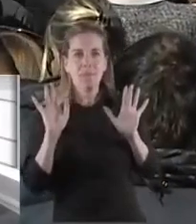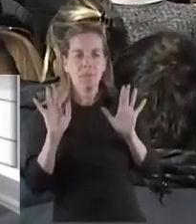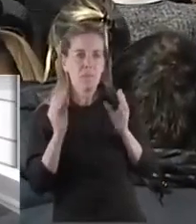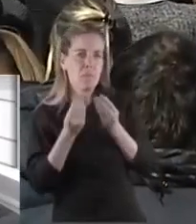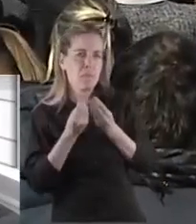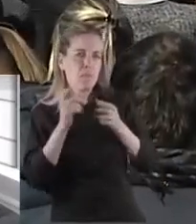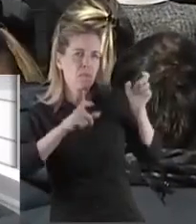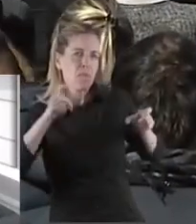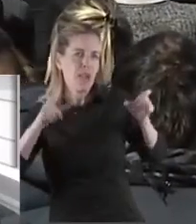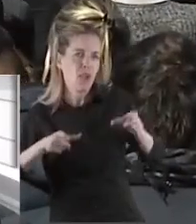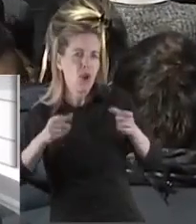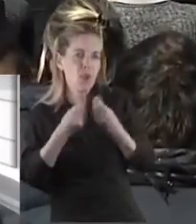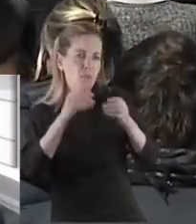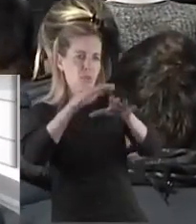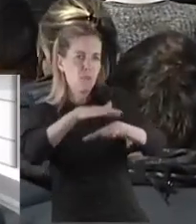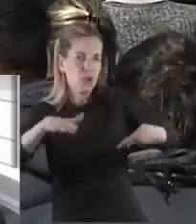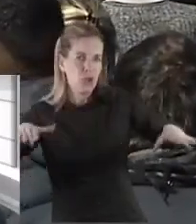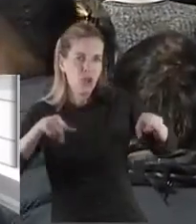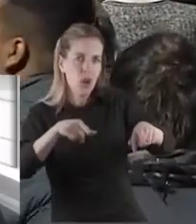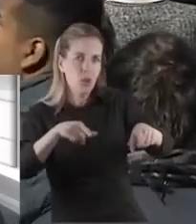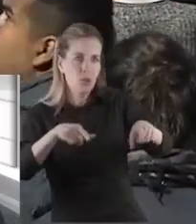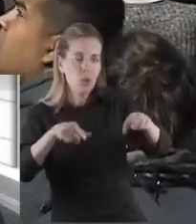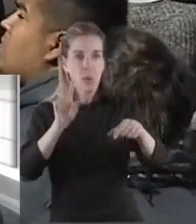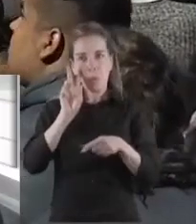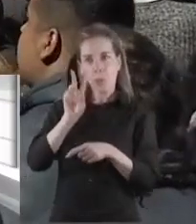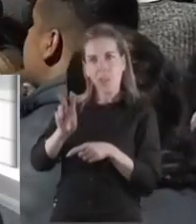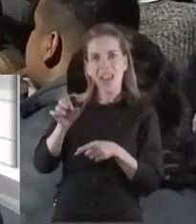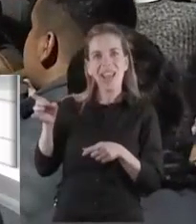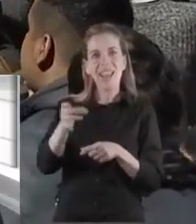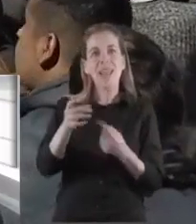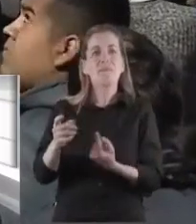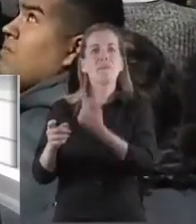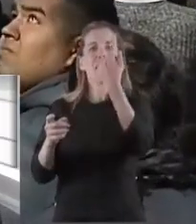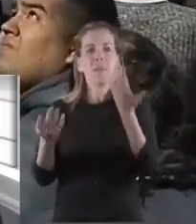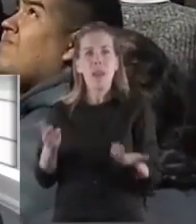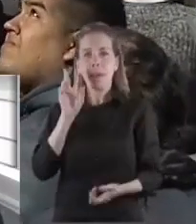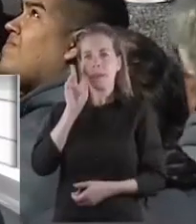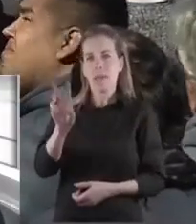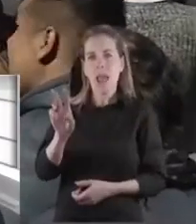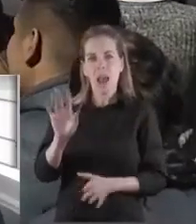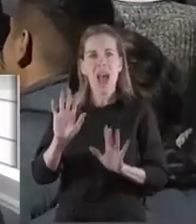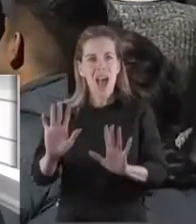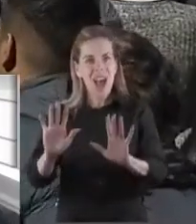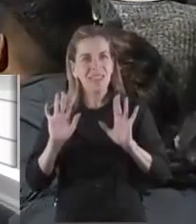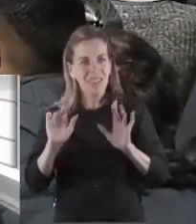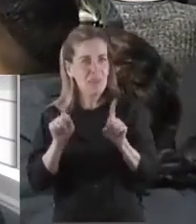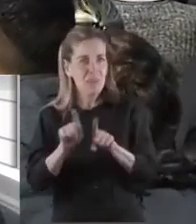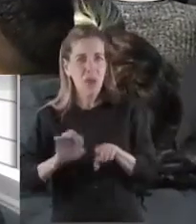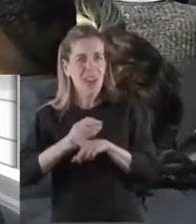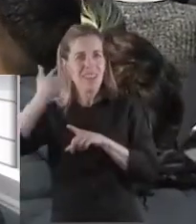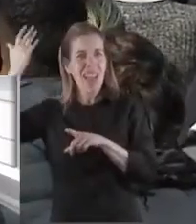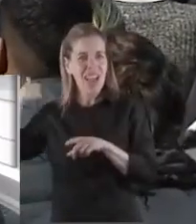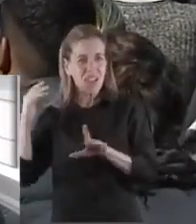gente muchos chicos que seguramente ven eso por primera vez eso hizo grande a la argentina